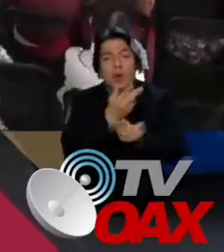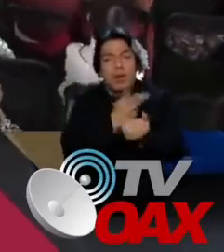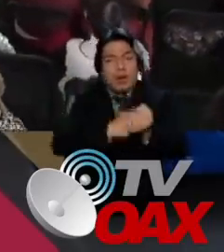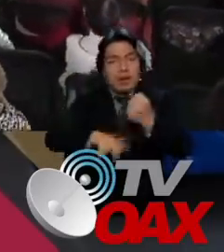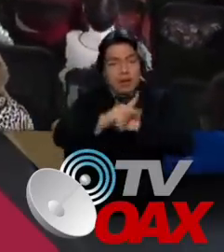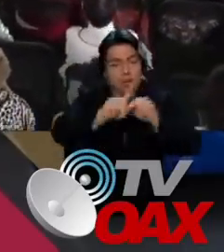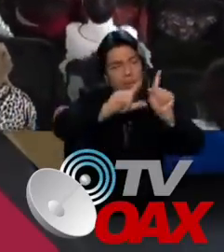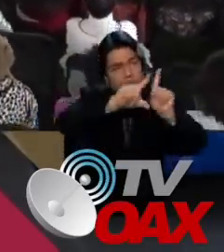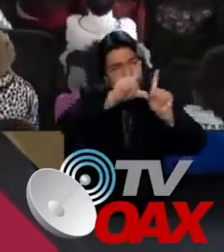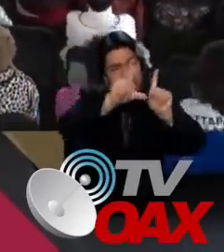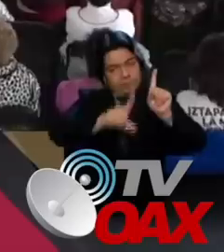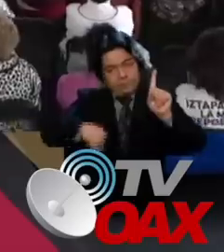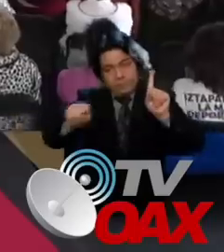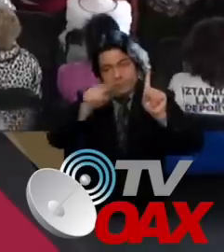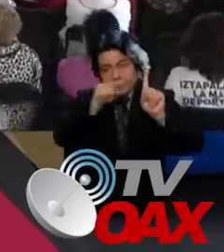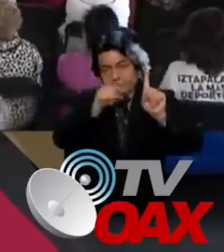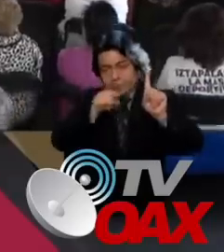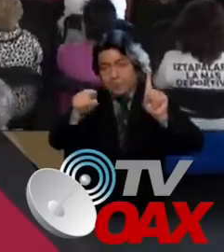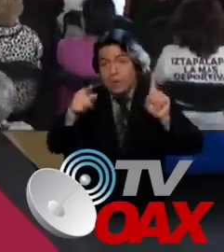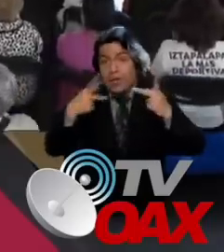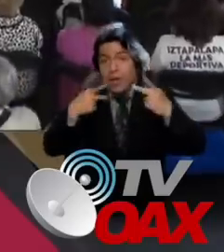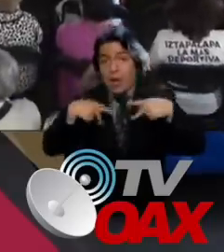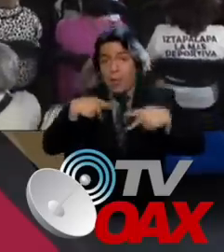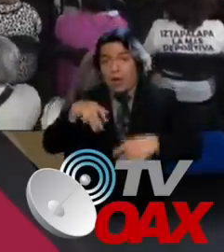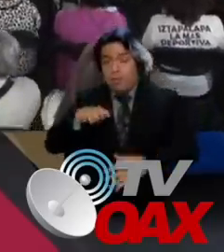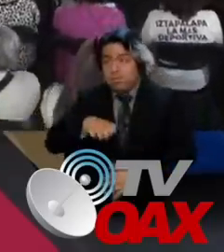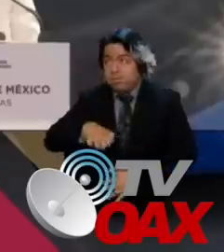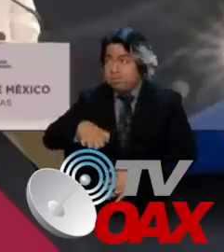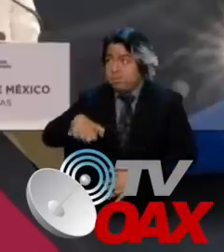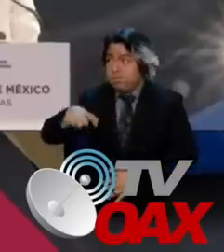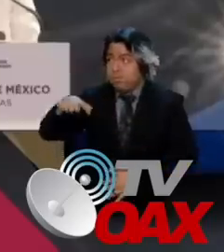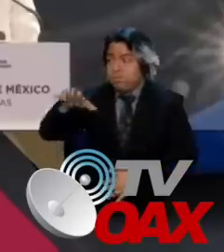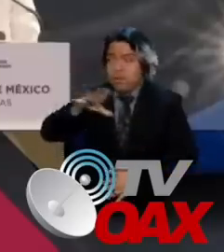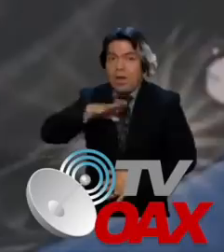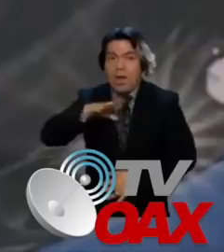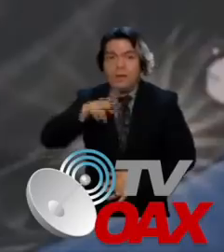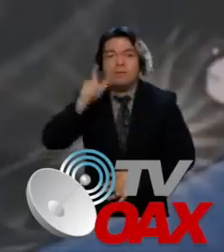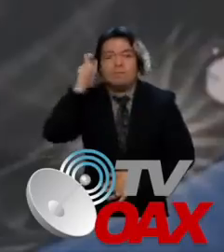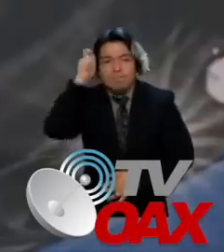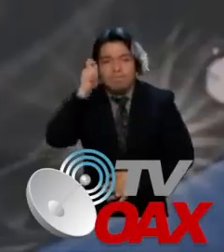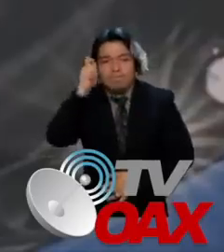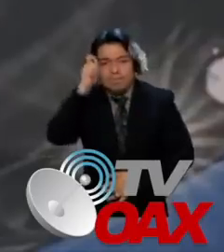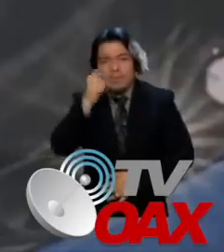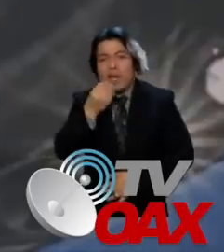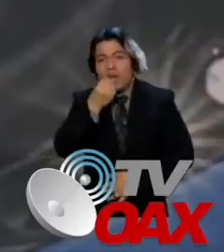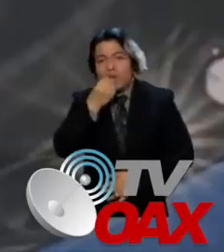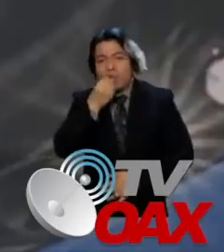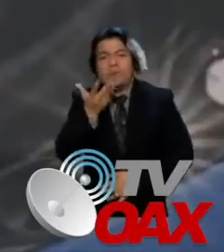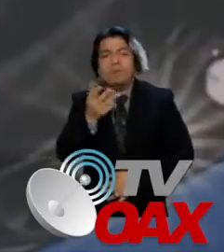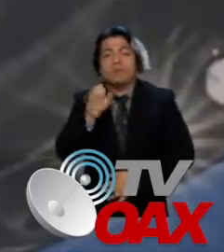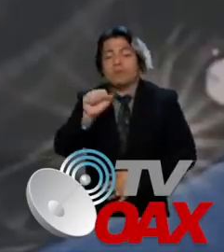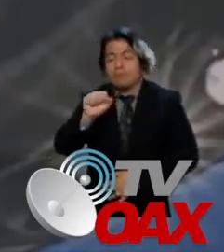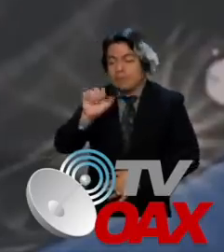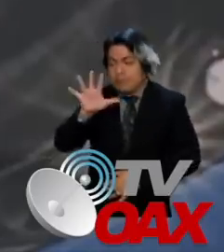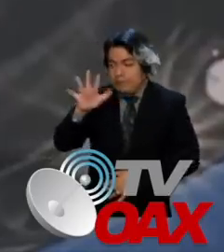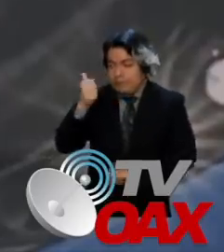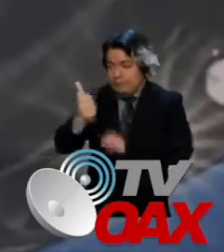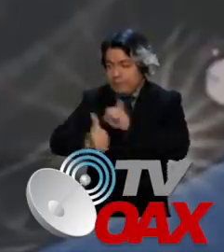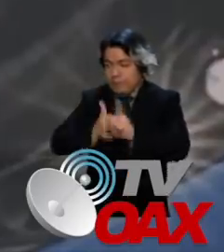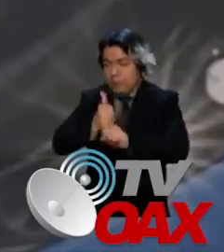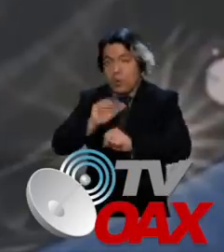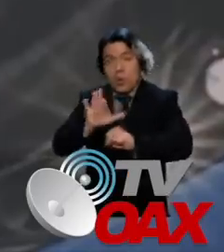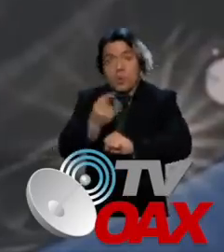país, cada adulto mayor tiene una pensión alimentaria desde los 65 años, gracias al